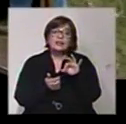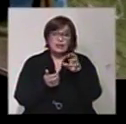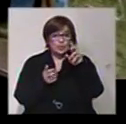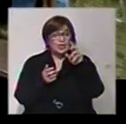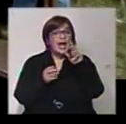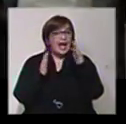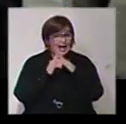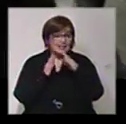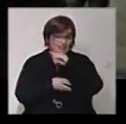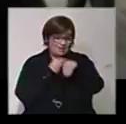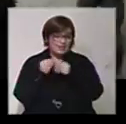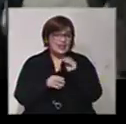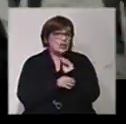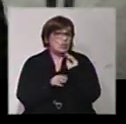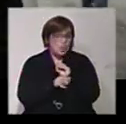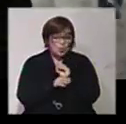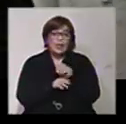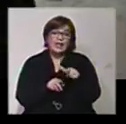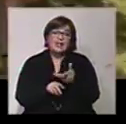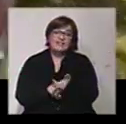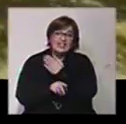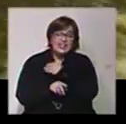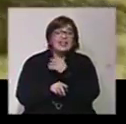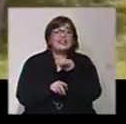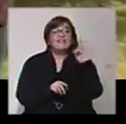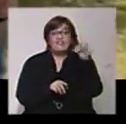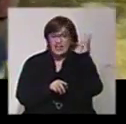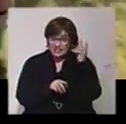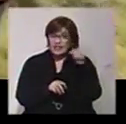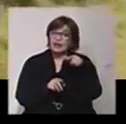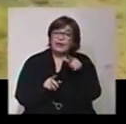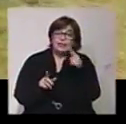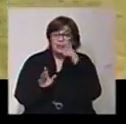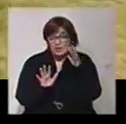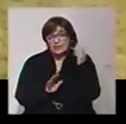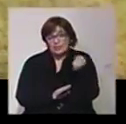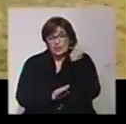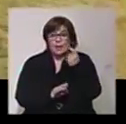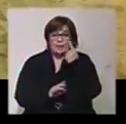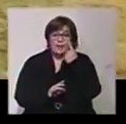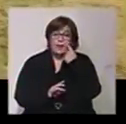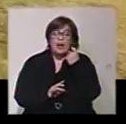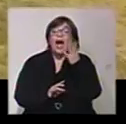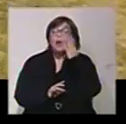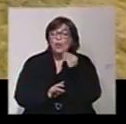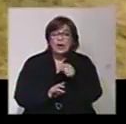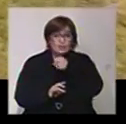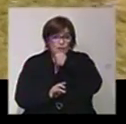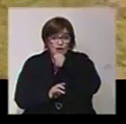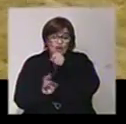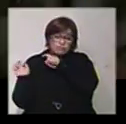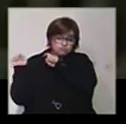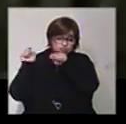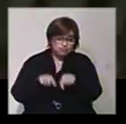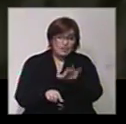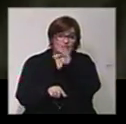culta, por decirlo de alguna manera. Y tenía ascendencia francesa, lo que no me parece menor, porque sus abuelos paternos eran inmigrantes franceses que llegaron a Estados Unidos